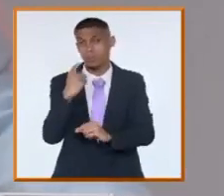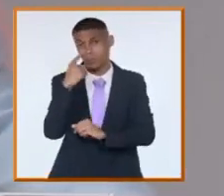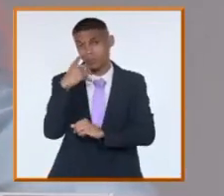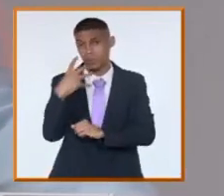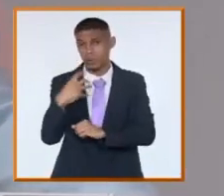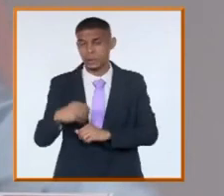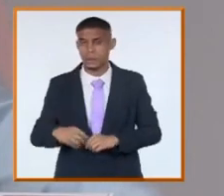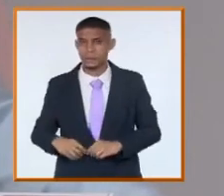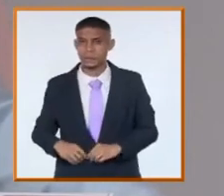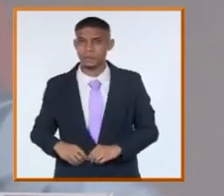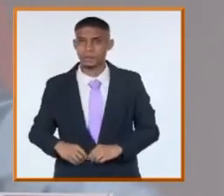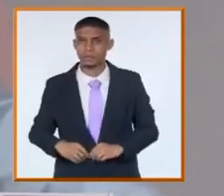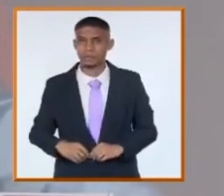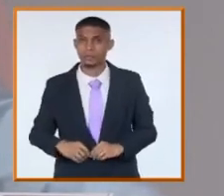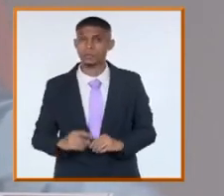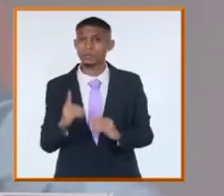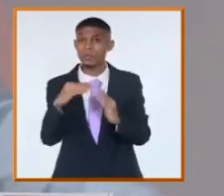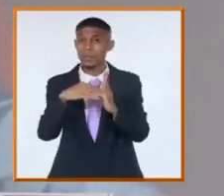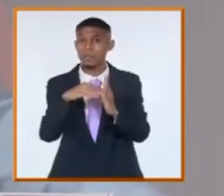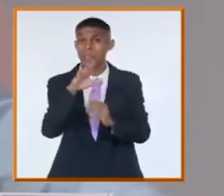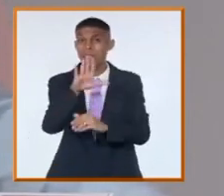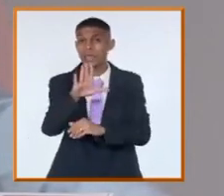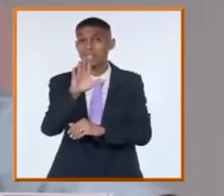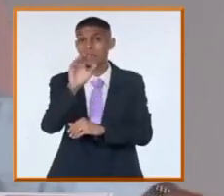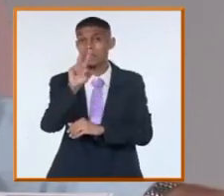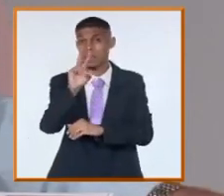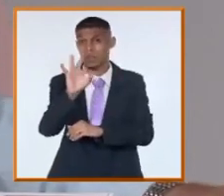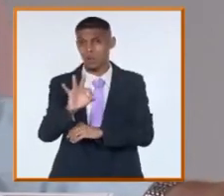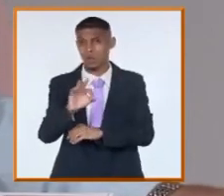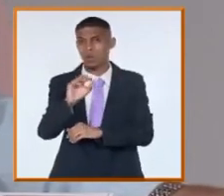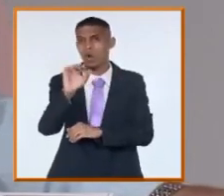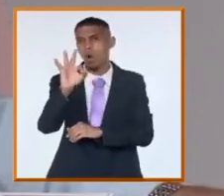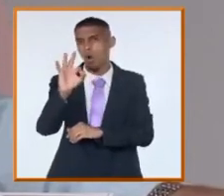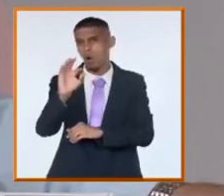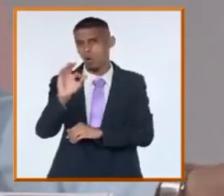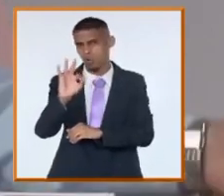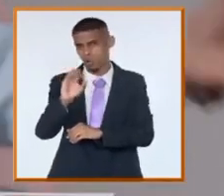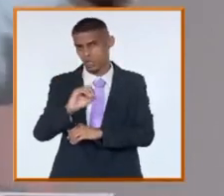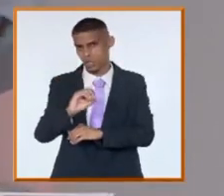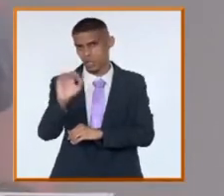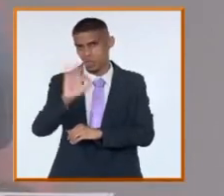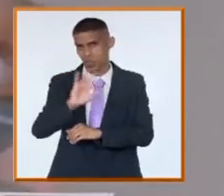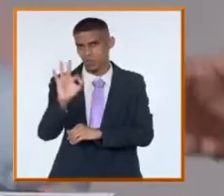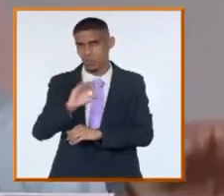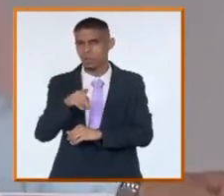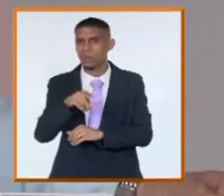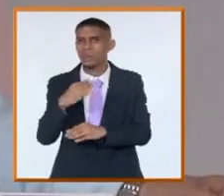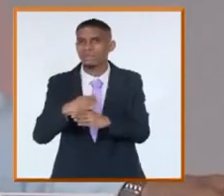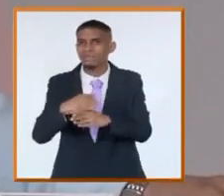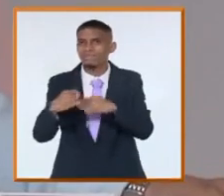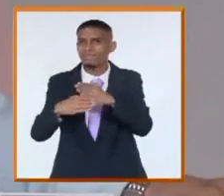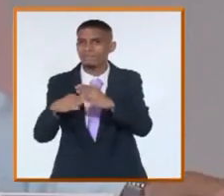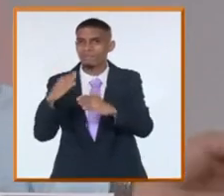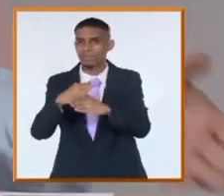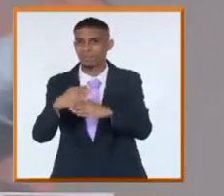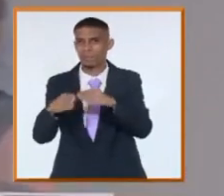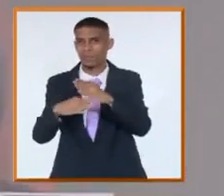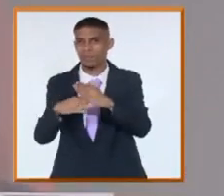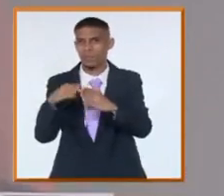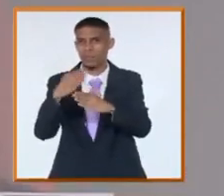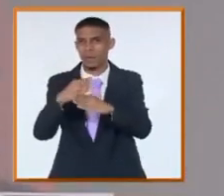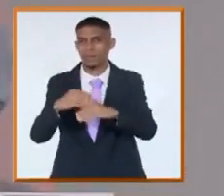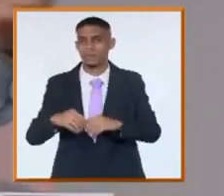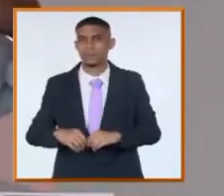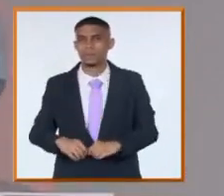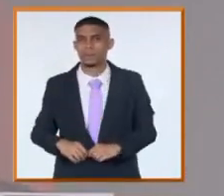tenemos entonces 1528 que es el 80% que se dedica a la construcción y montaje integralmente en el sector